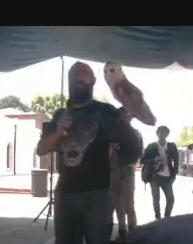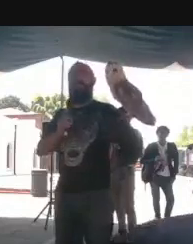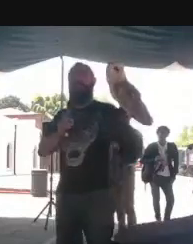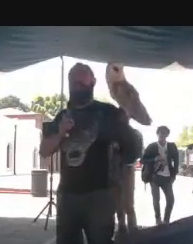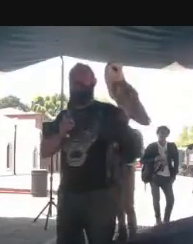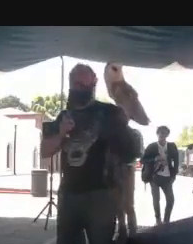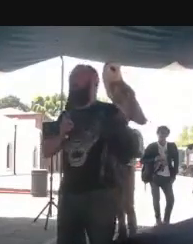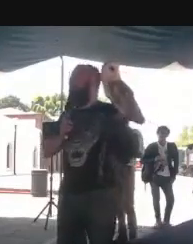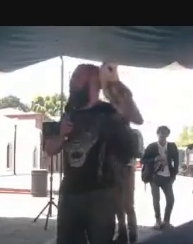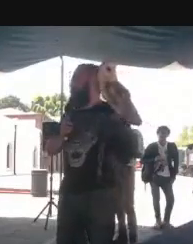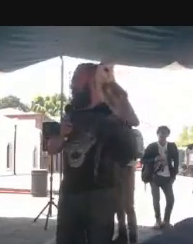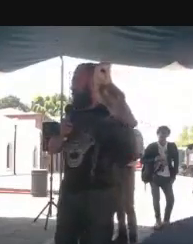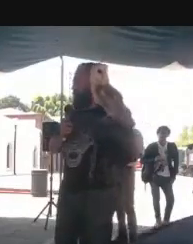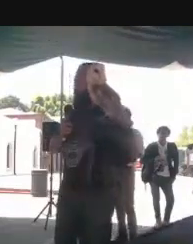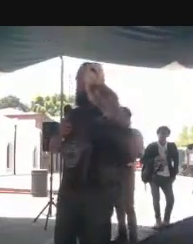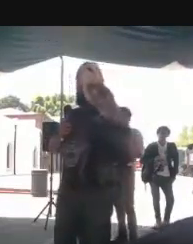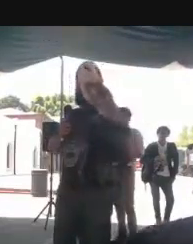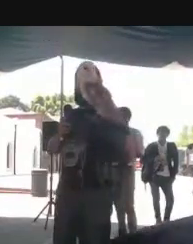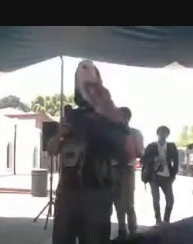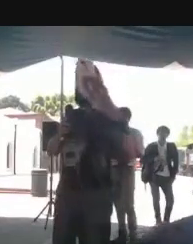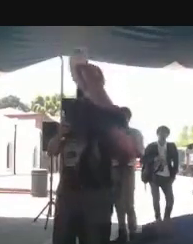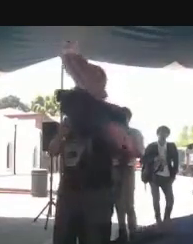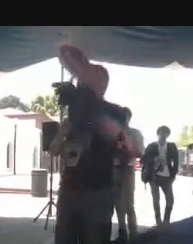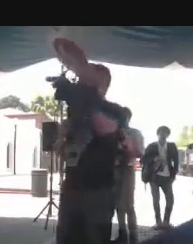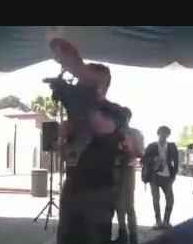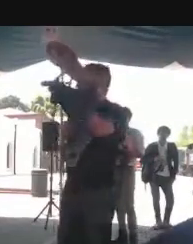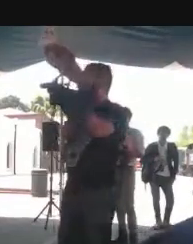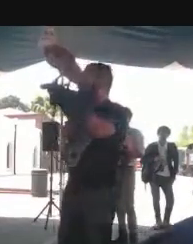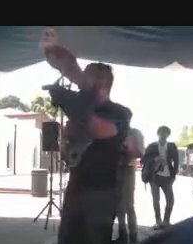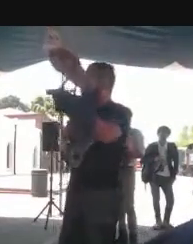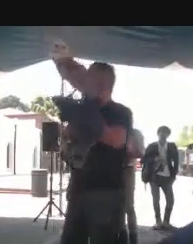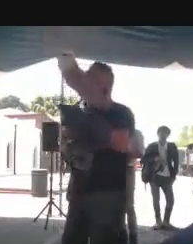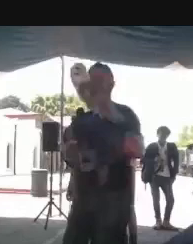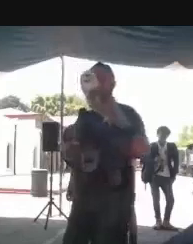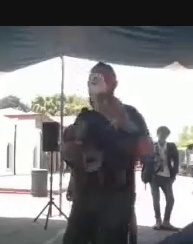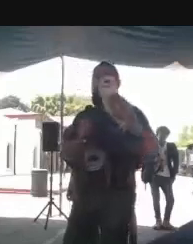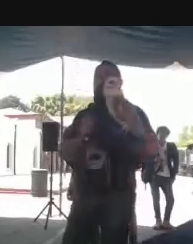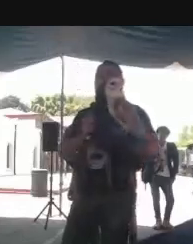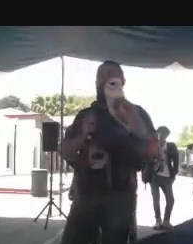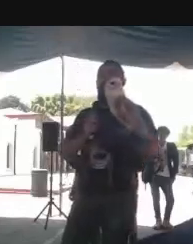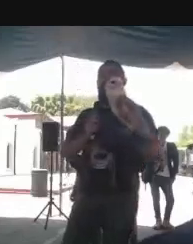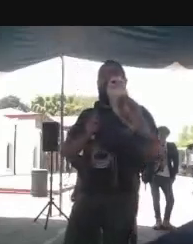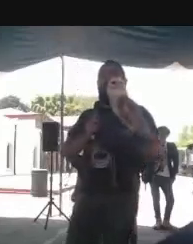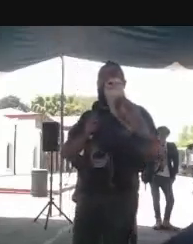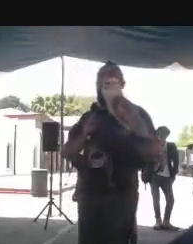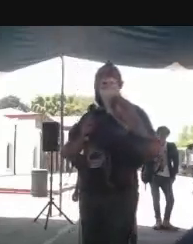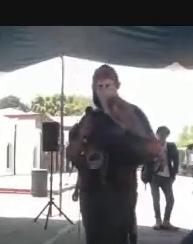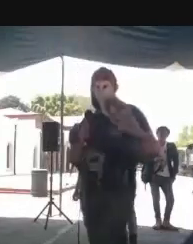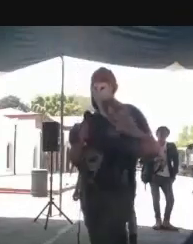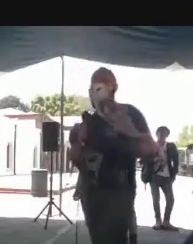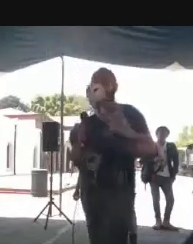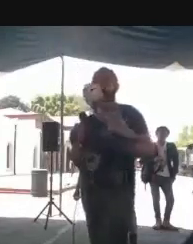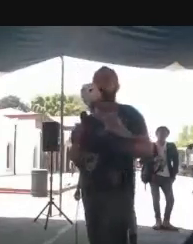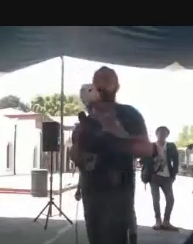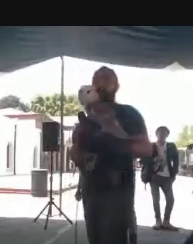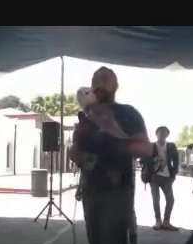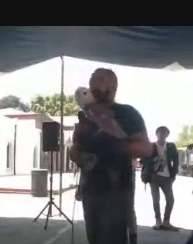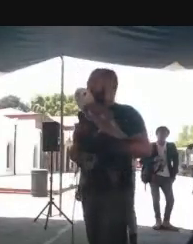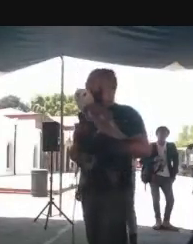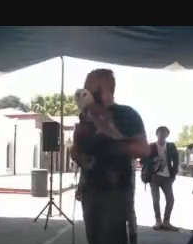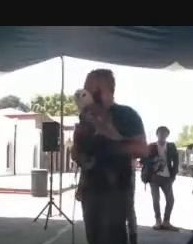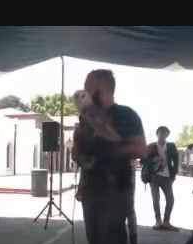¿Qué tenemos aquí? Un gallinacito pequeño enfrentando a una lechuza de campanario. Y pueden ver que la lechuza de campanario